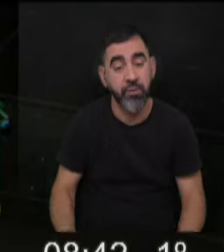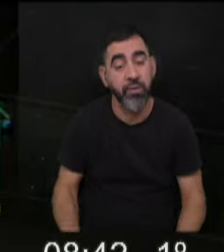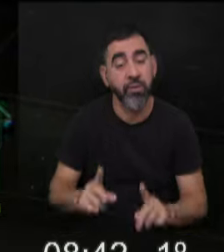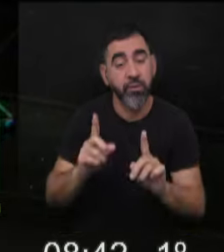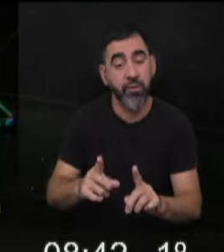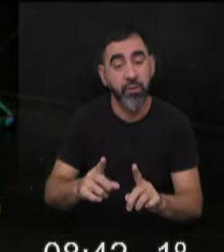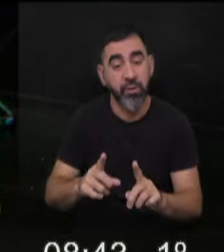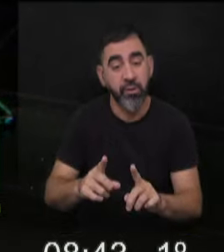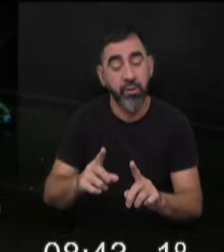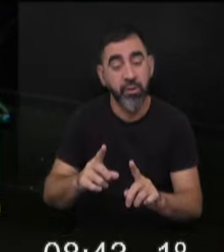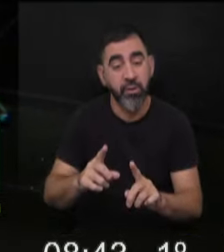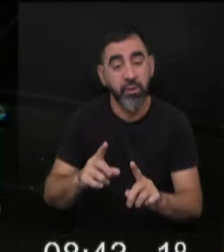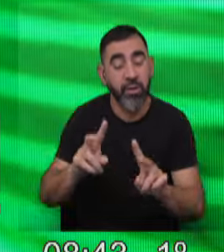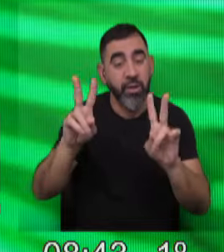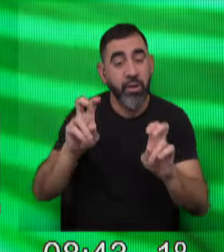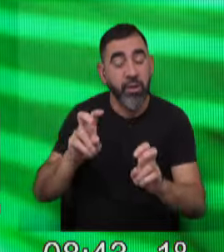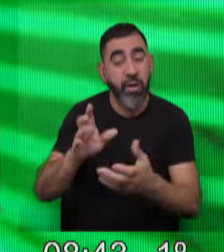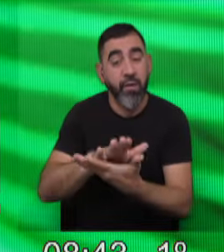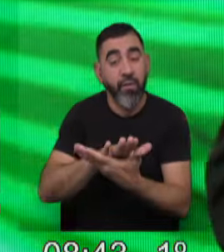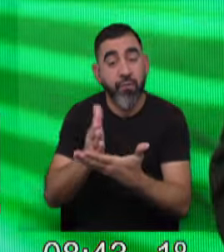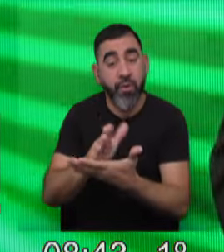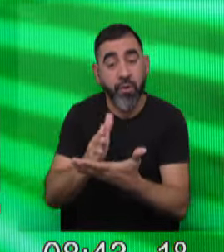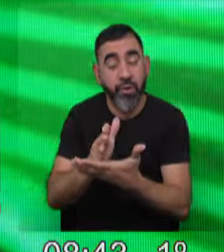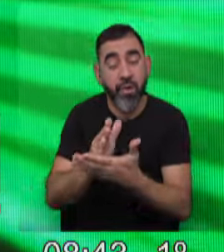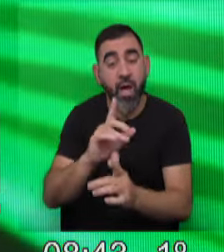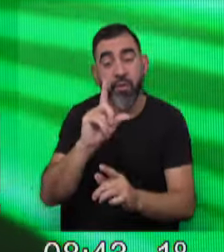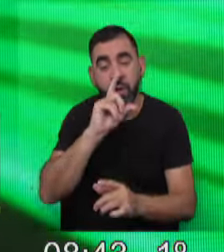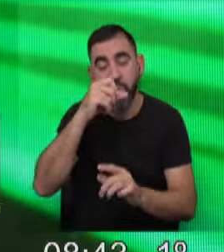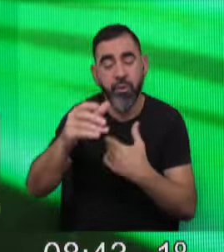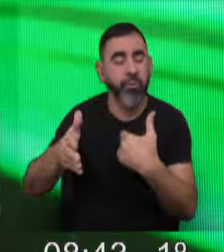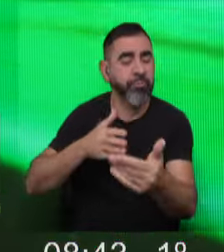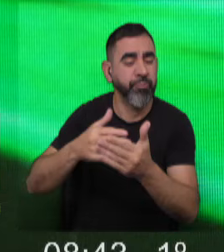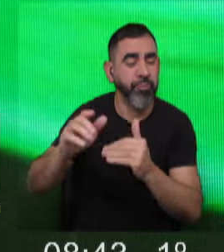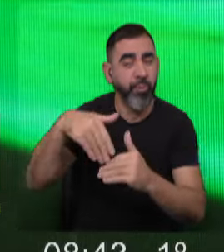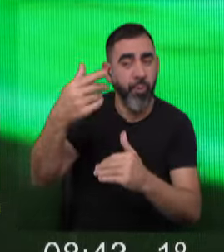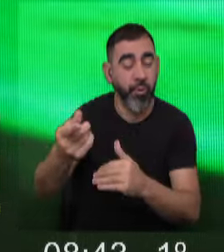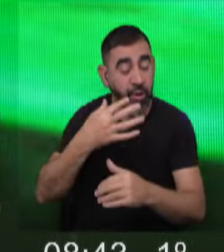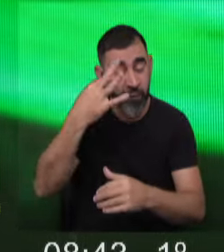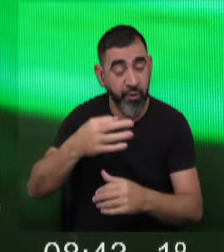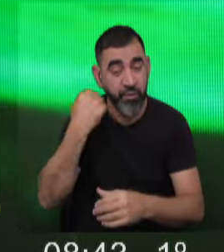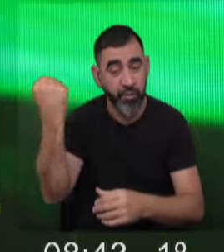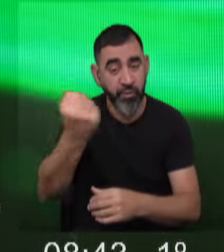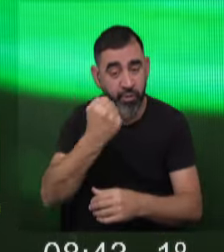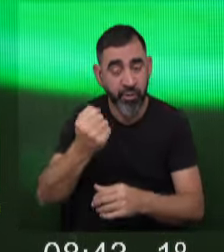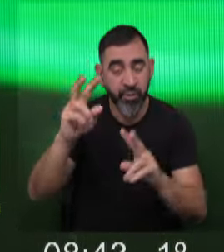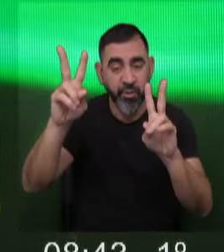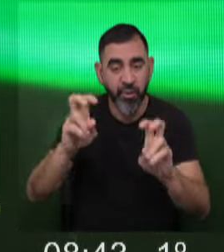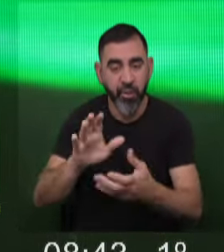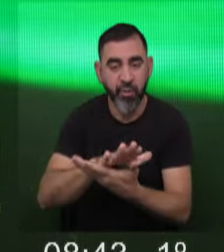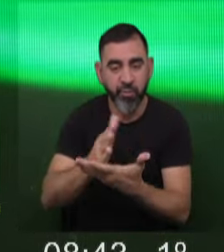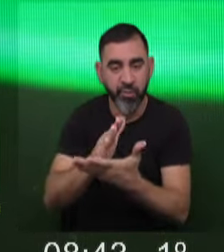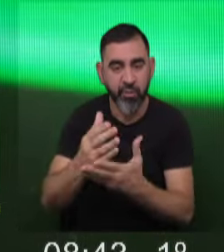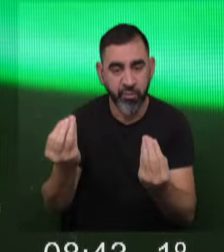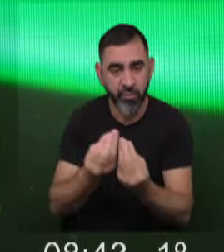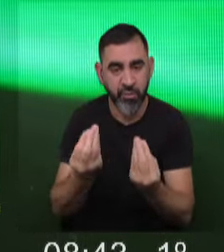trabajar en la frontera, que también son de las cosas que a veces en Montevideo no miramos tanto y no vemos tanto, que en relación al